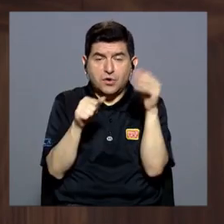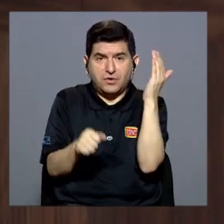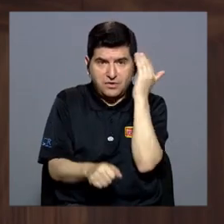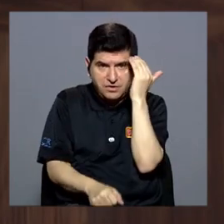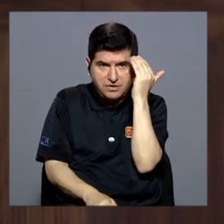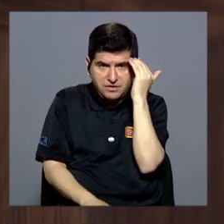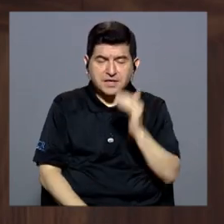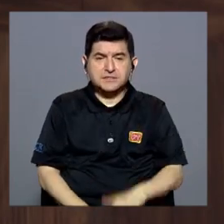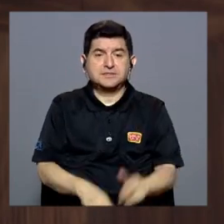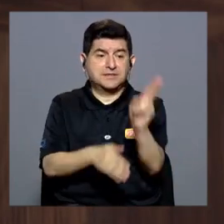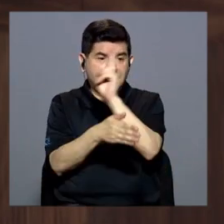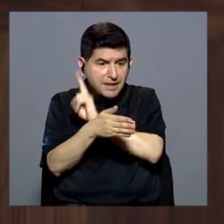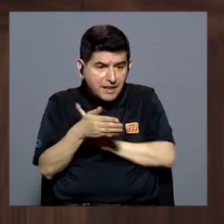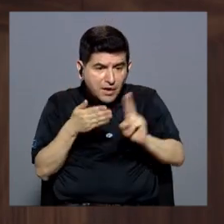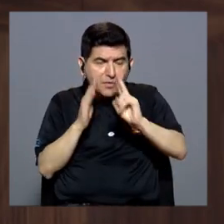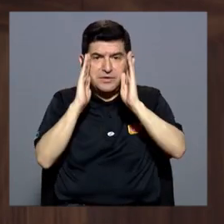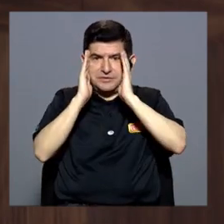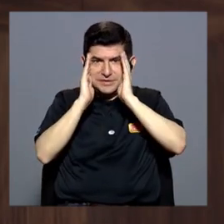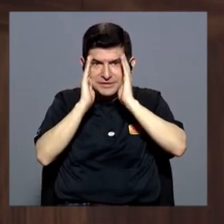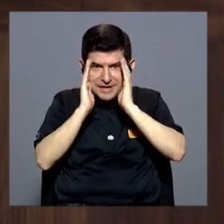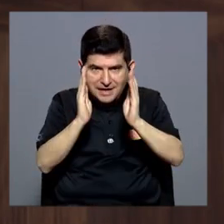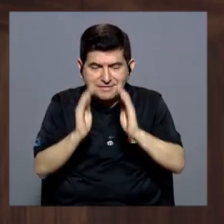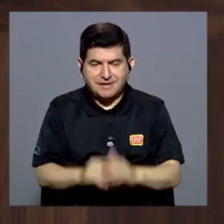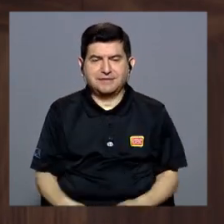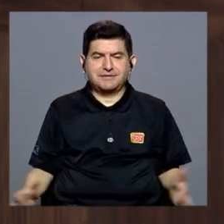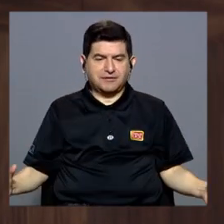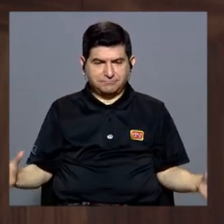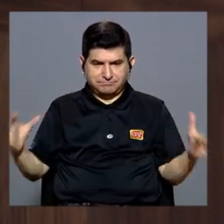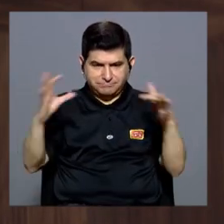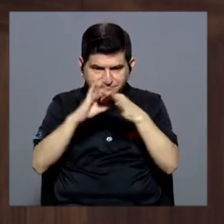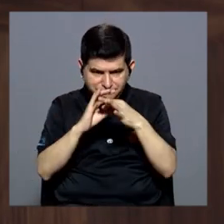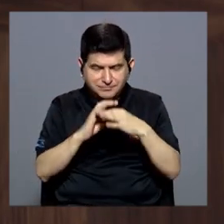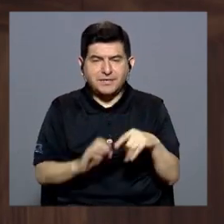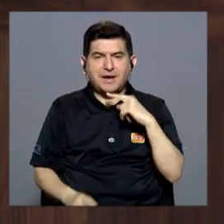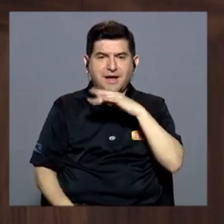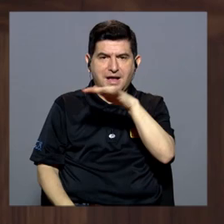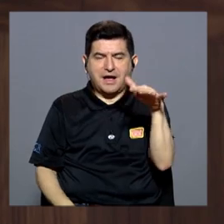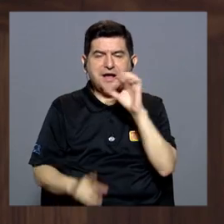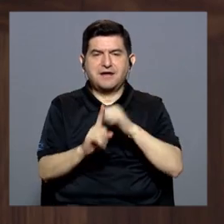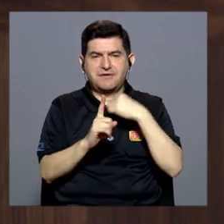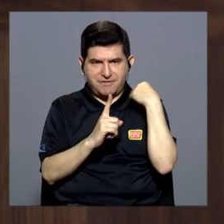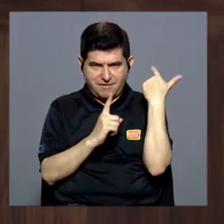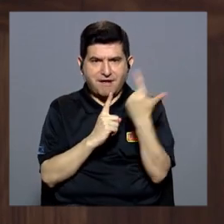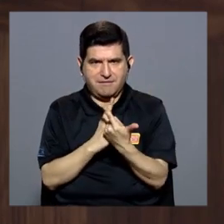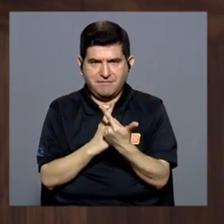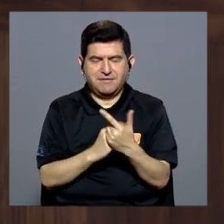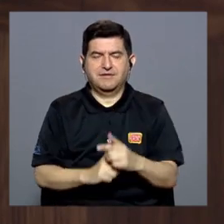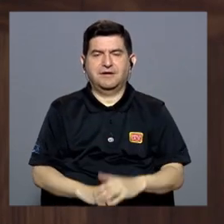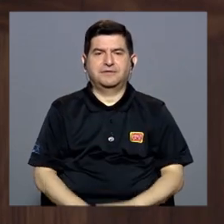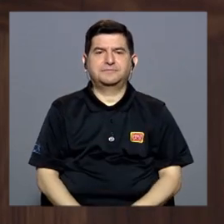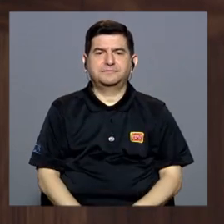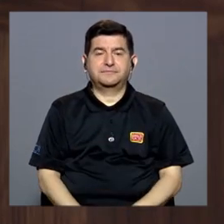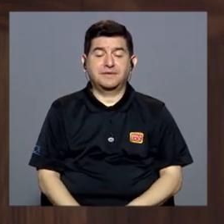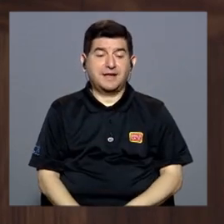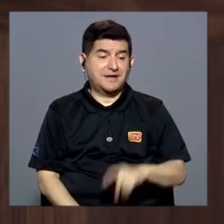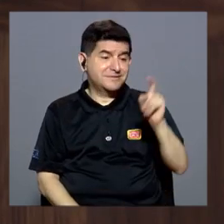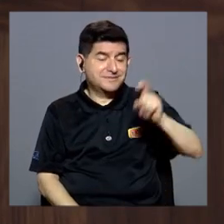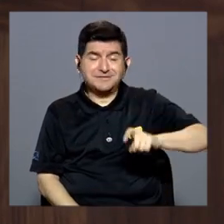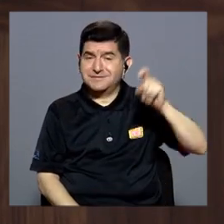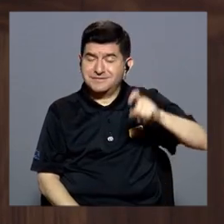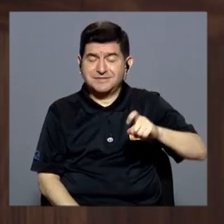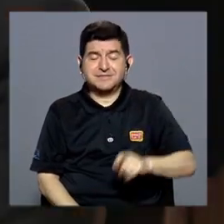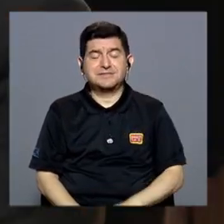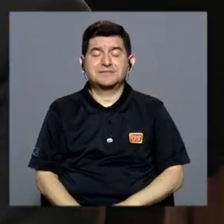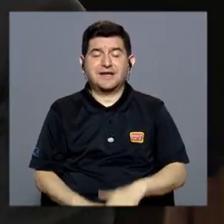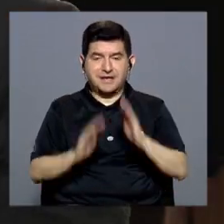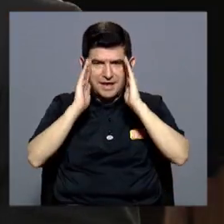la universidad está atenta a vincularse a esa realidad social que es imperativo de esta